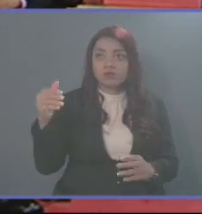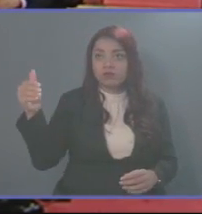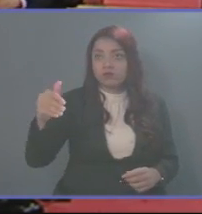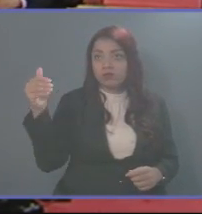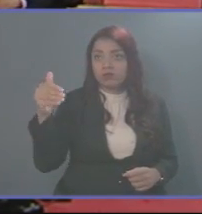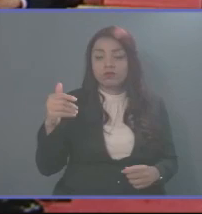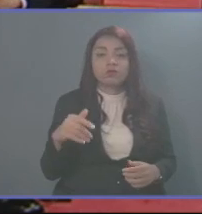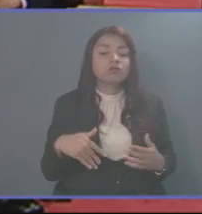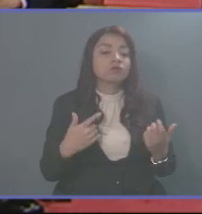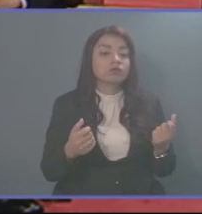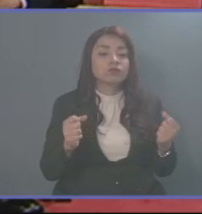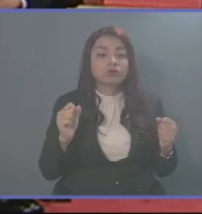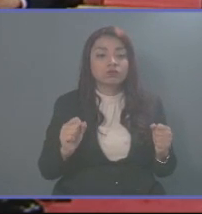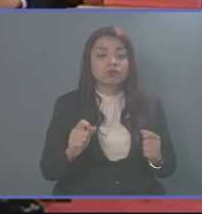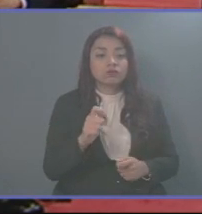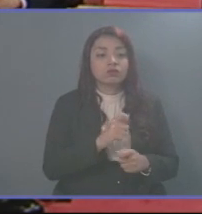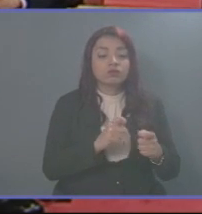Legislativa,